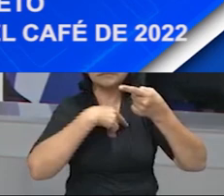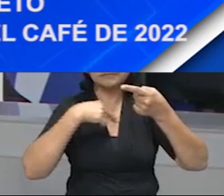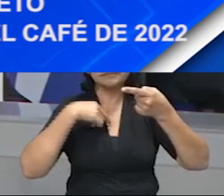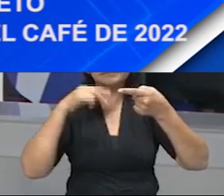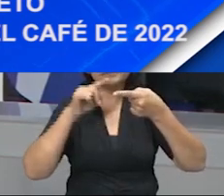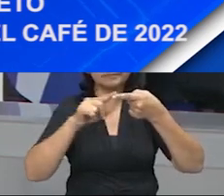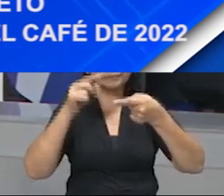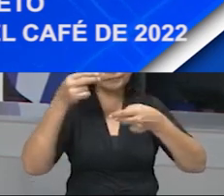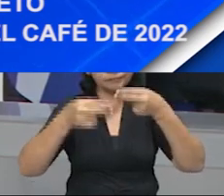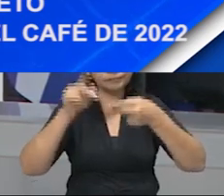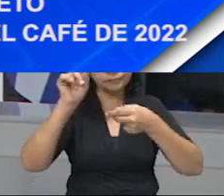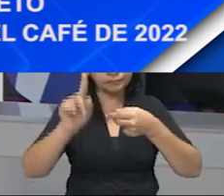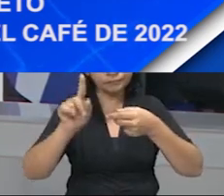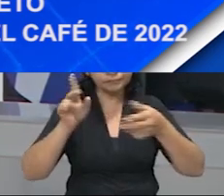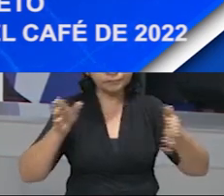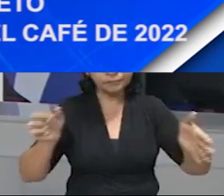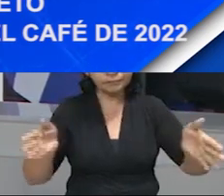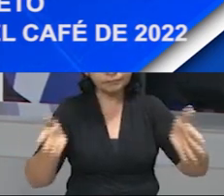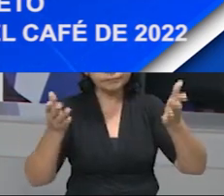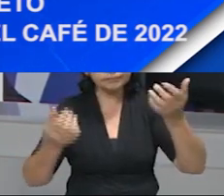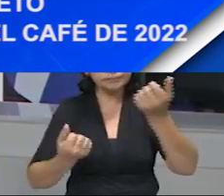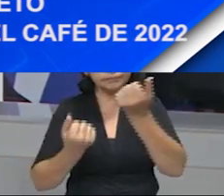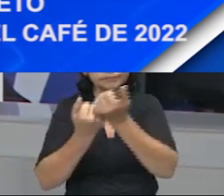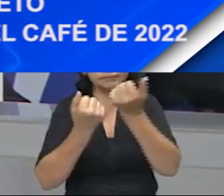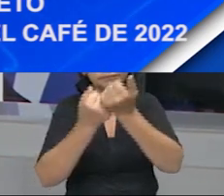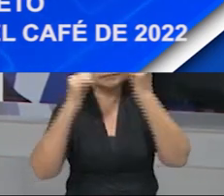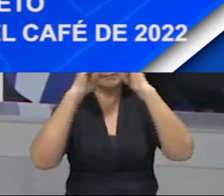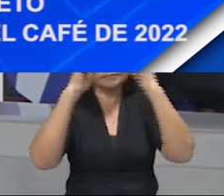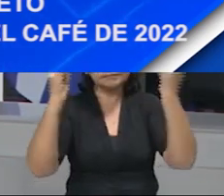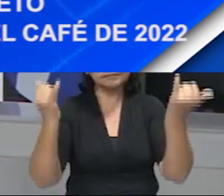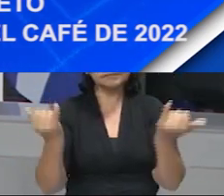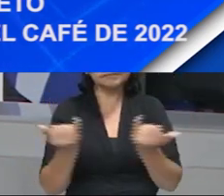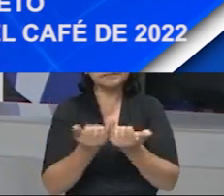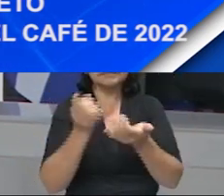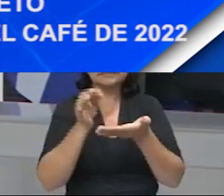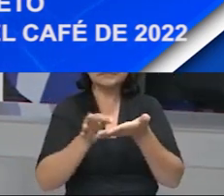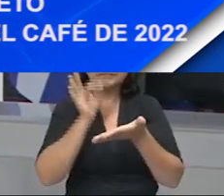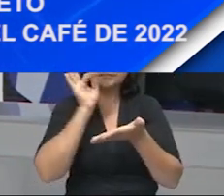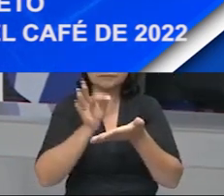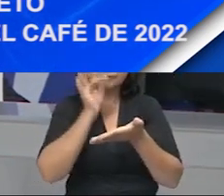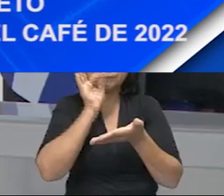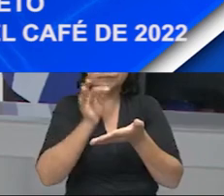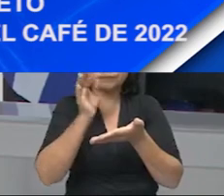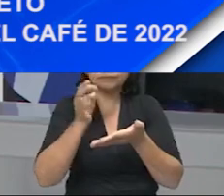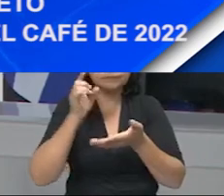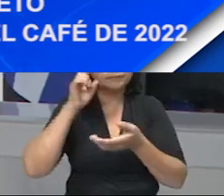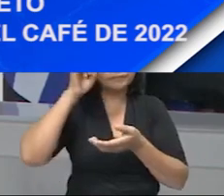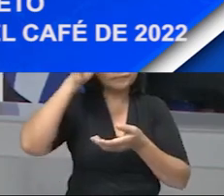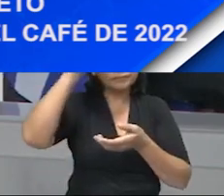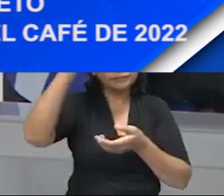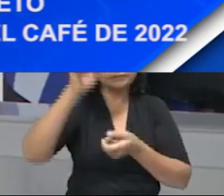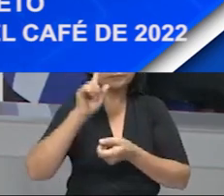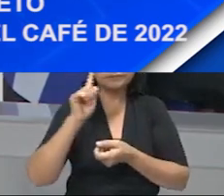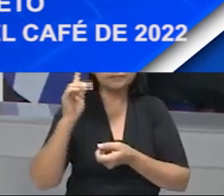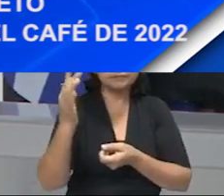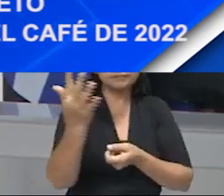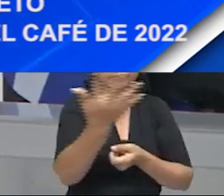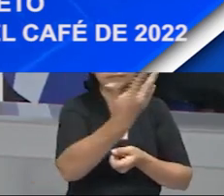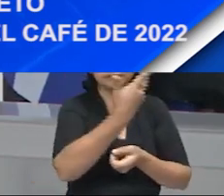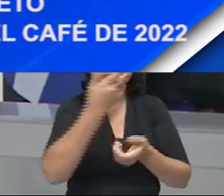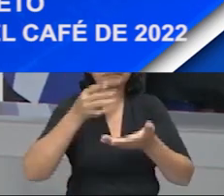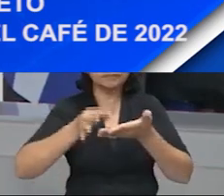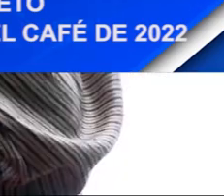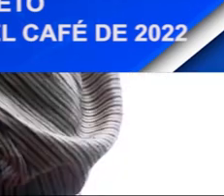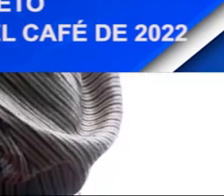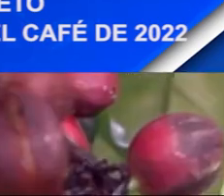uno, promover la cooperación internacional en cuestiones cafetaleras para el desarrollo de todas las zonas productoras de